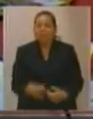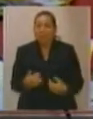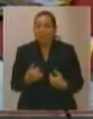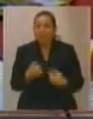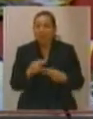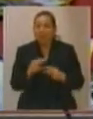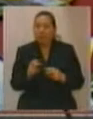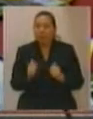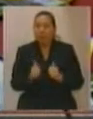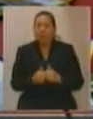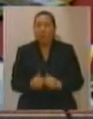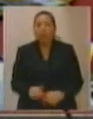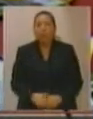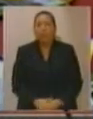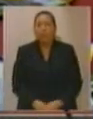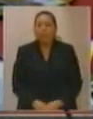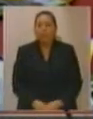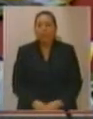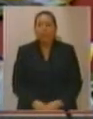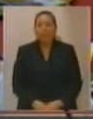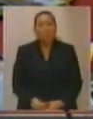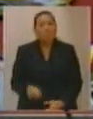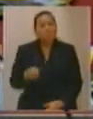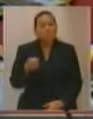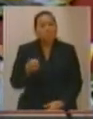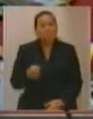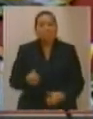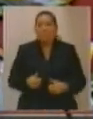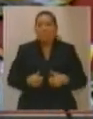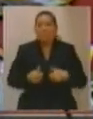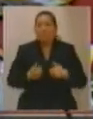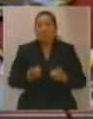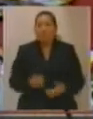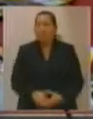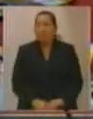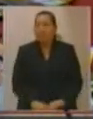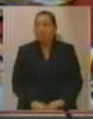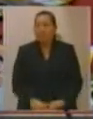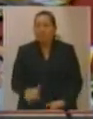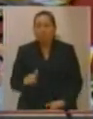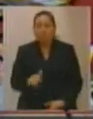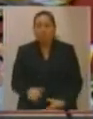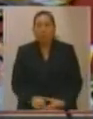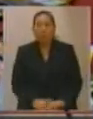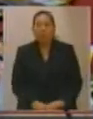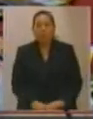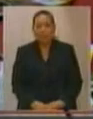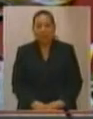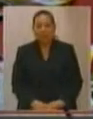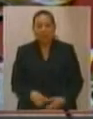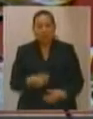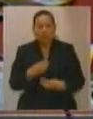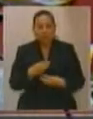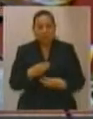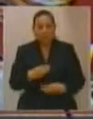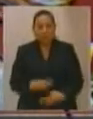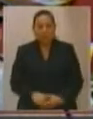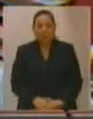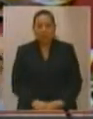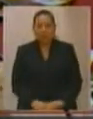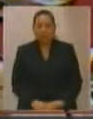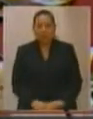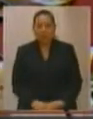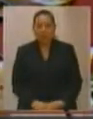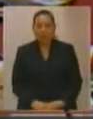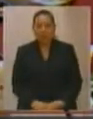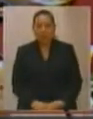ver, por ejemplo, con pensión de supervivencia, similar a la de viudez a favor del miembro supérstite del